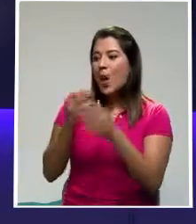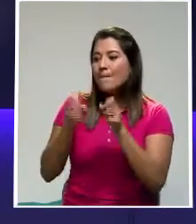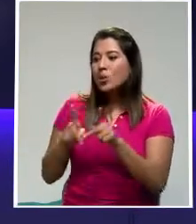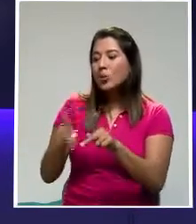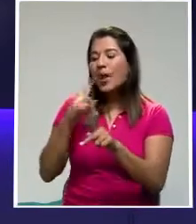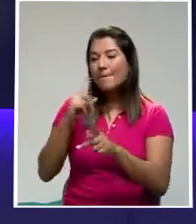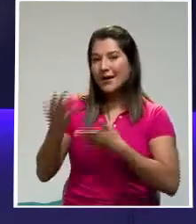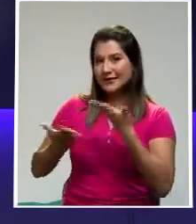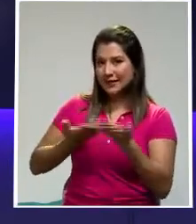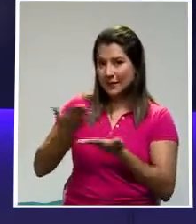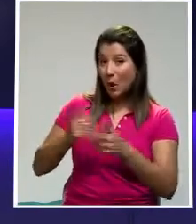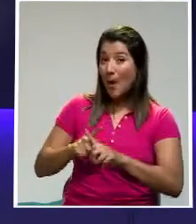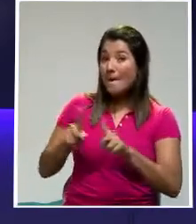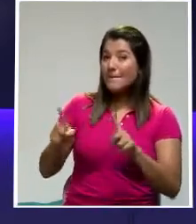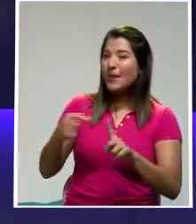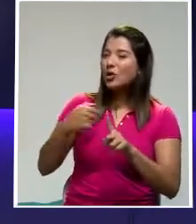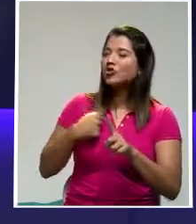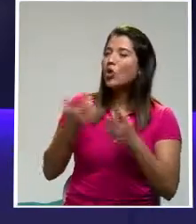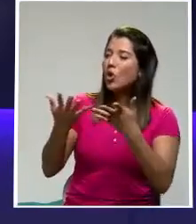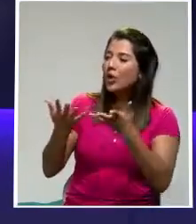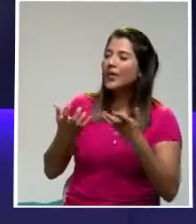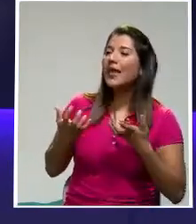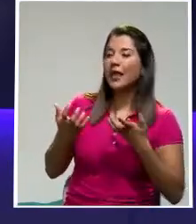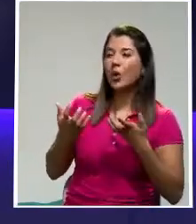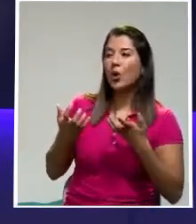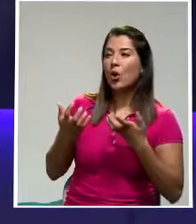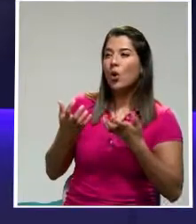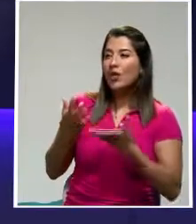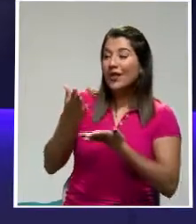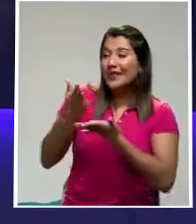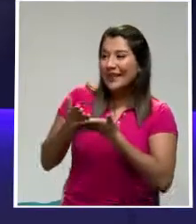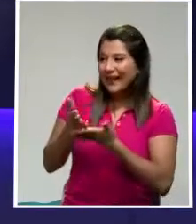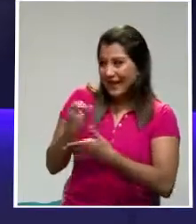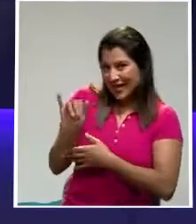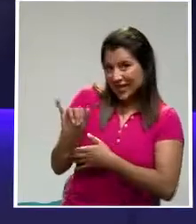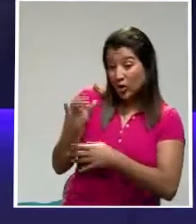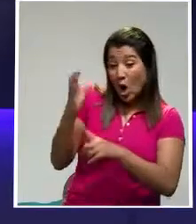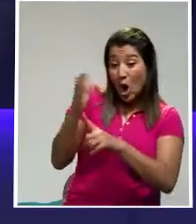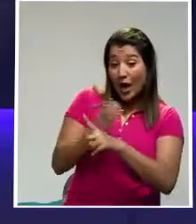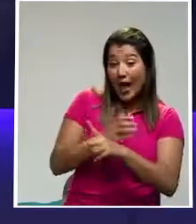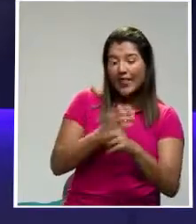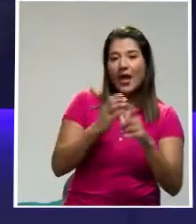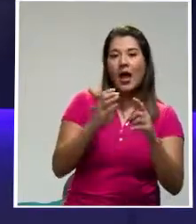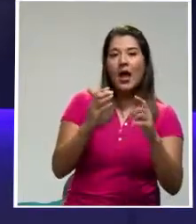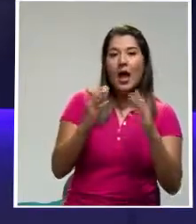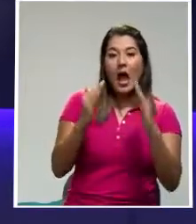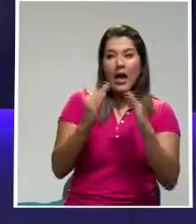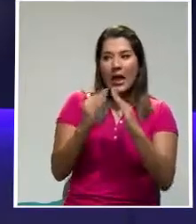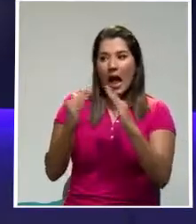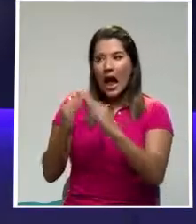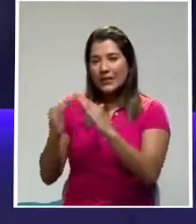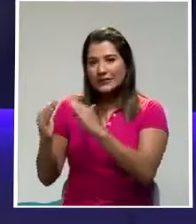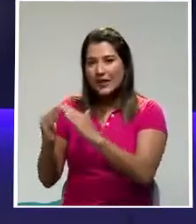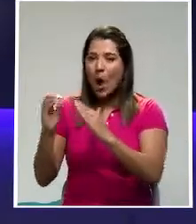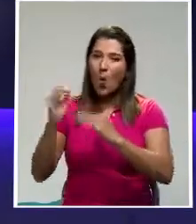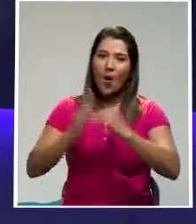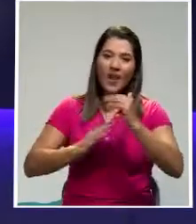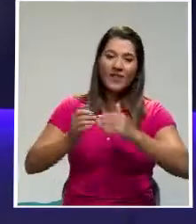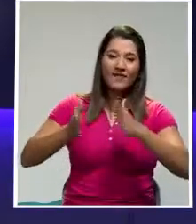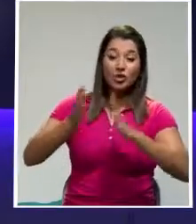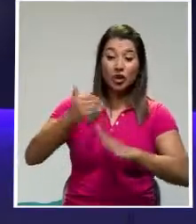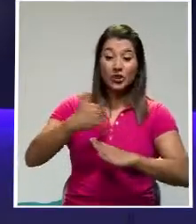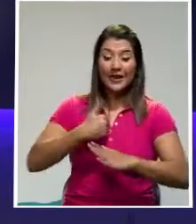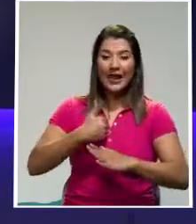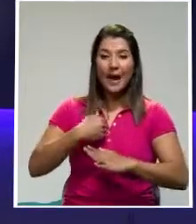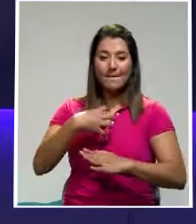me quisiera detener en generación distribuida, que es esto que estás hablando de que cada quien ponga sus paneles. Hay varios mitos ¿verdad?